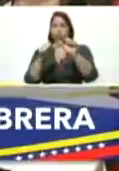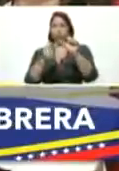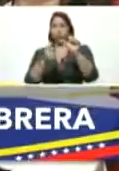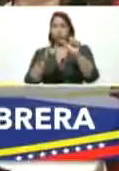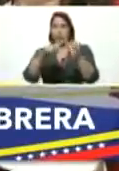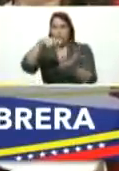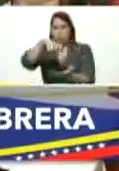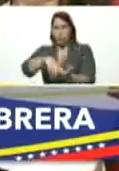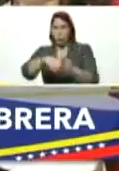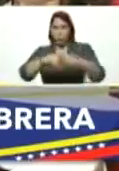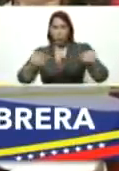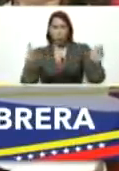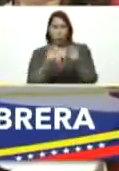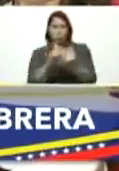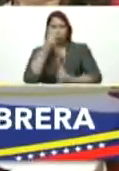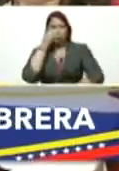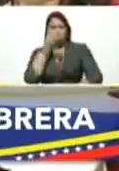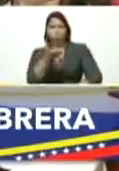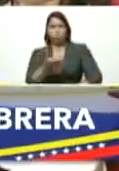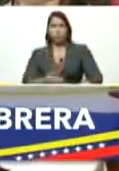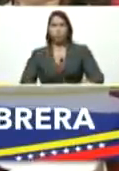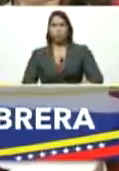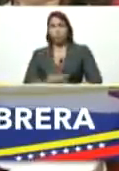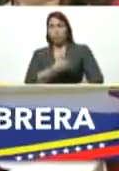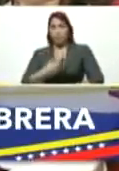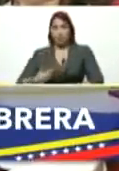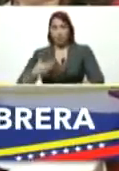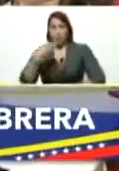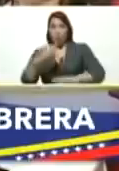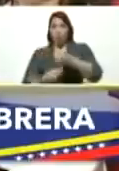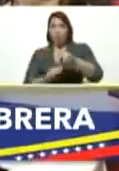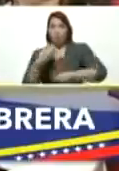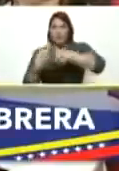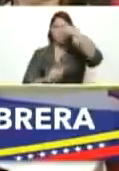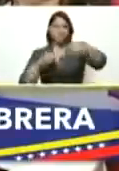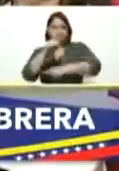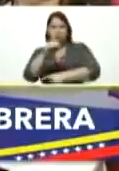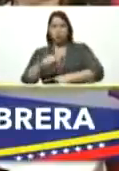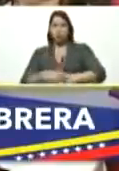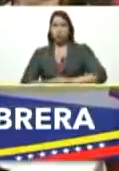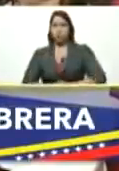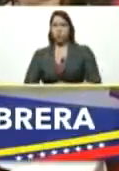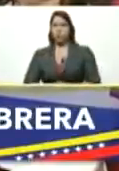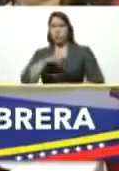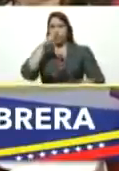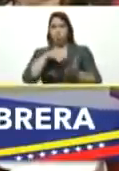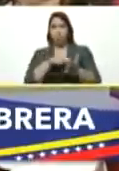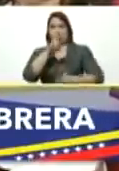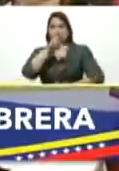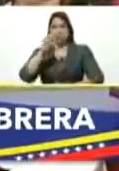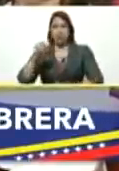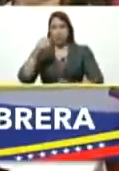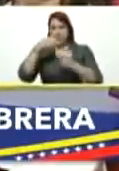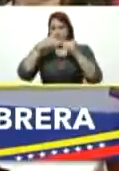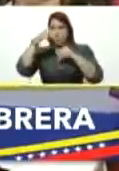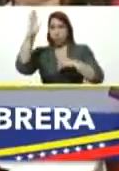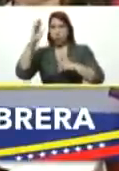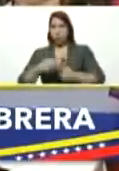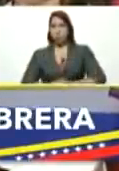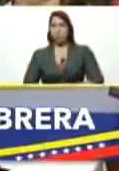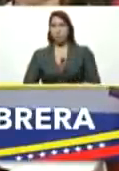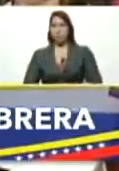rodilla en tierra con usted y queremos hacer de la revolución del 2030 y más allá que sea